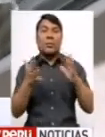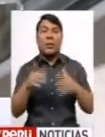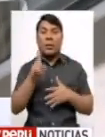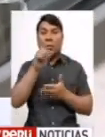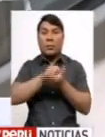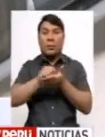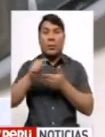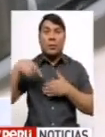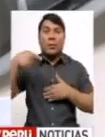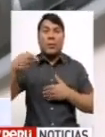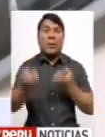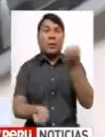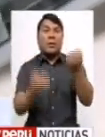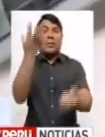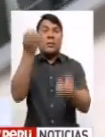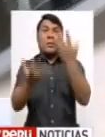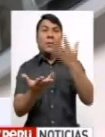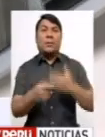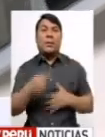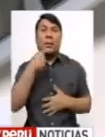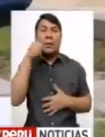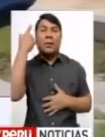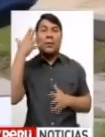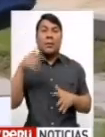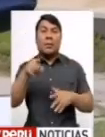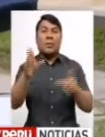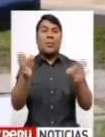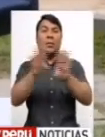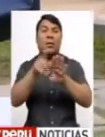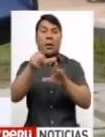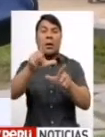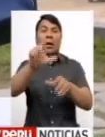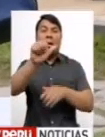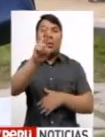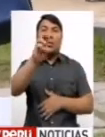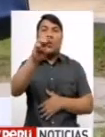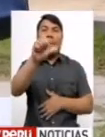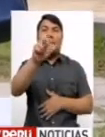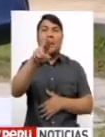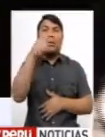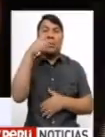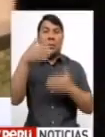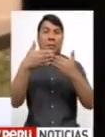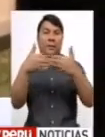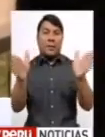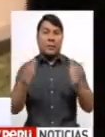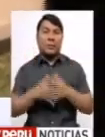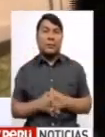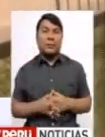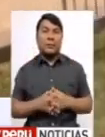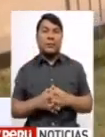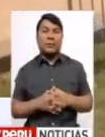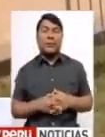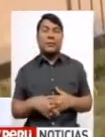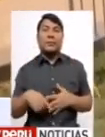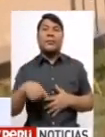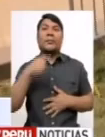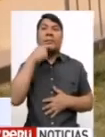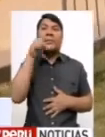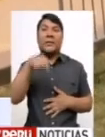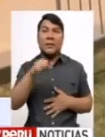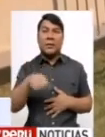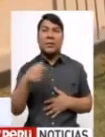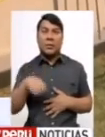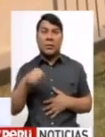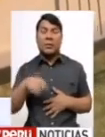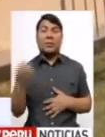la tragedia en el cine UBK y la clausura del lugar, Larcomar reabriría sus puertas. Claro, estamos esperando solamente la apertura del